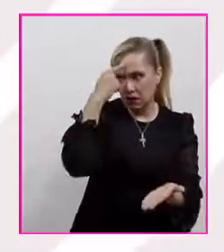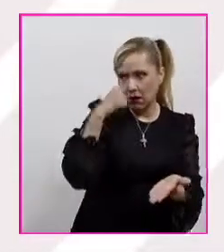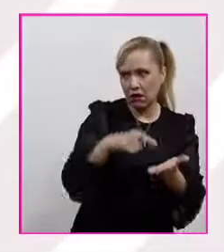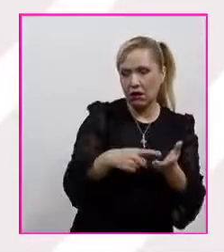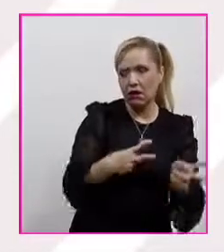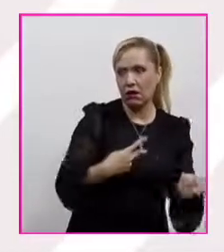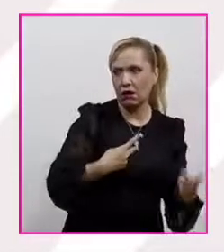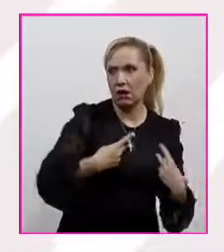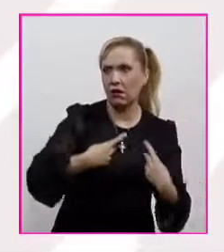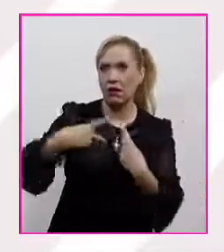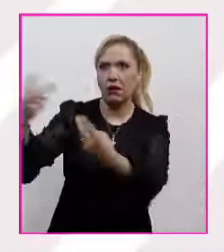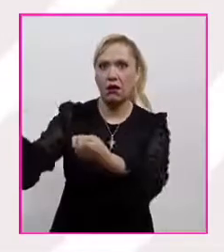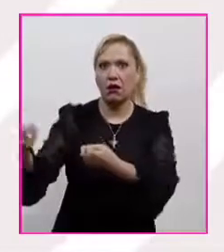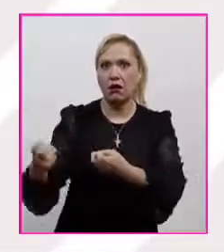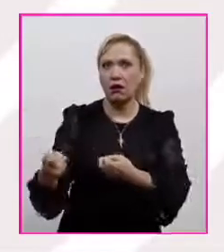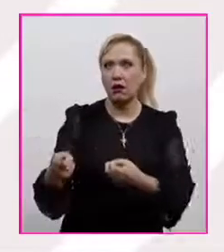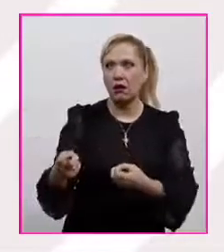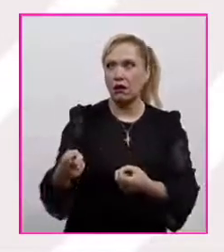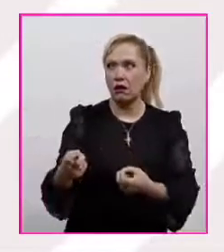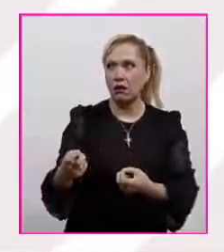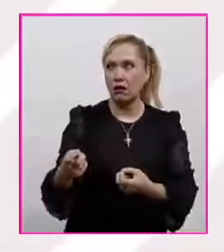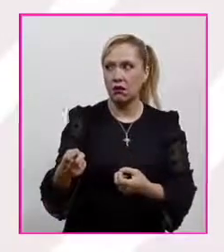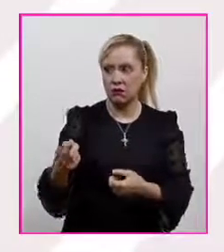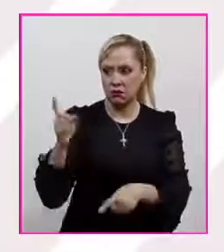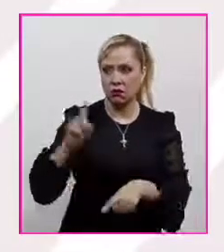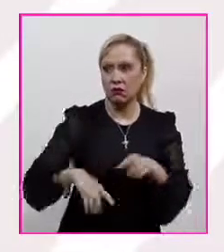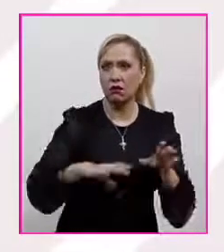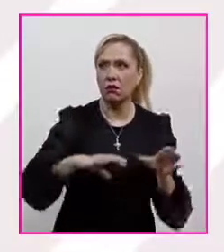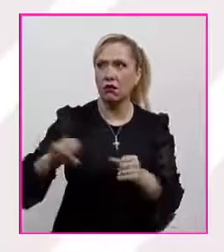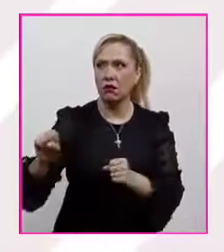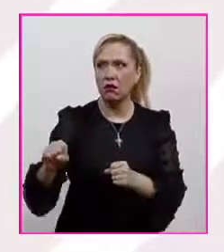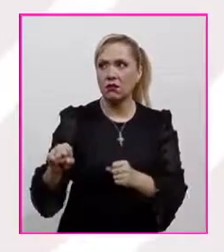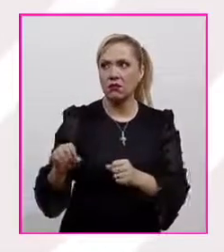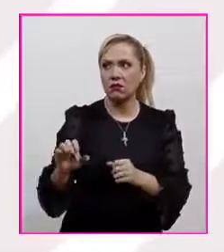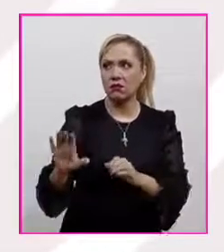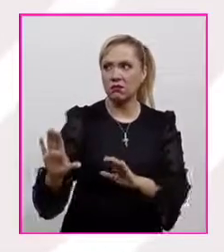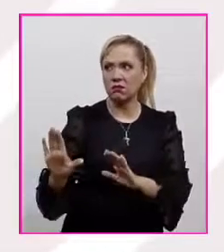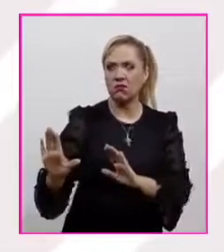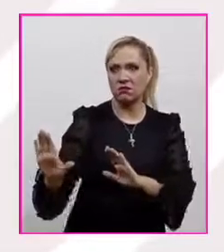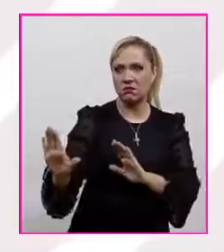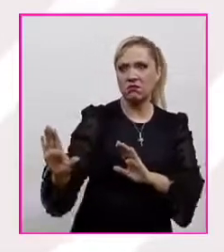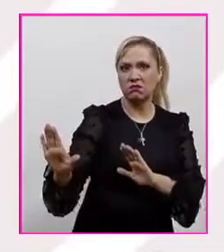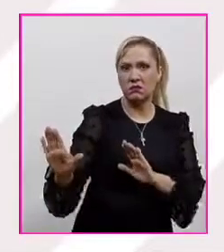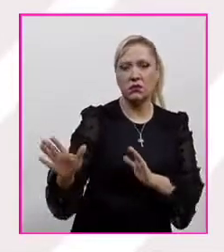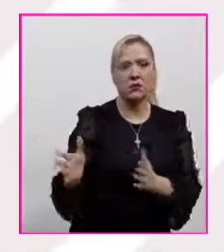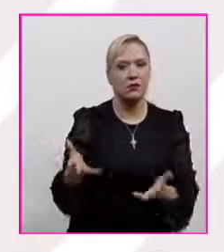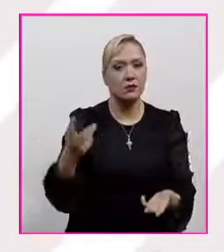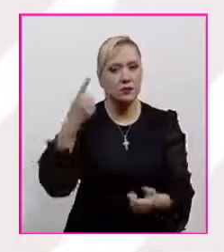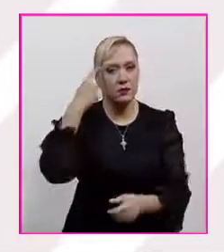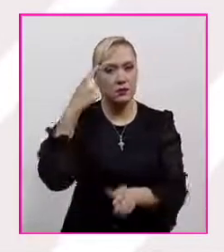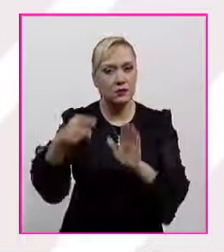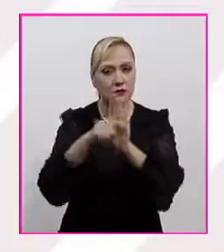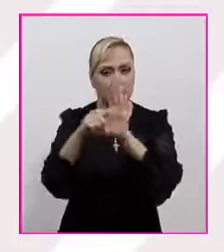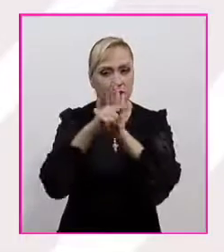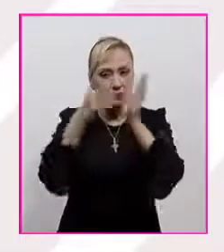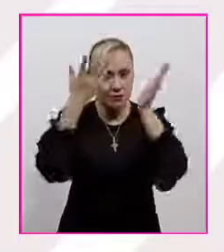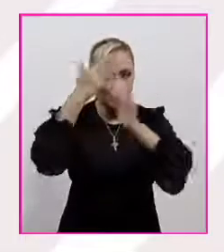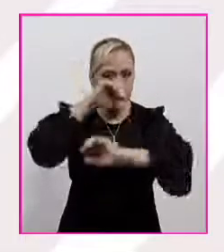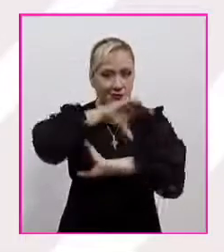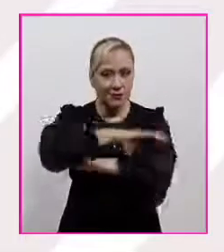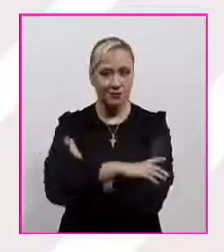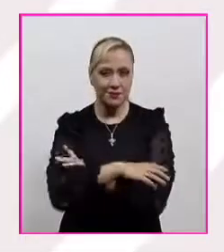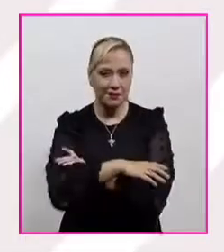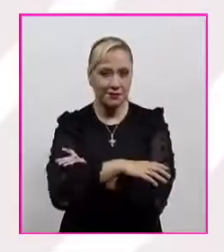hacer, digamos, tropelías en nuestro país, porque ese es justamente el prejuicio. Y hace un momento, Laura, recordaba yo, cuando hablabas